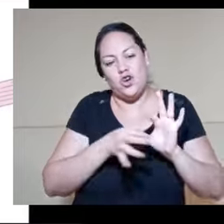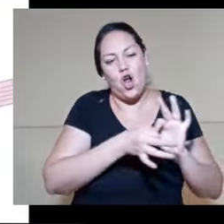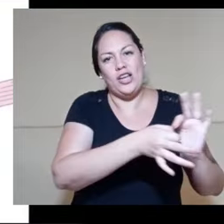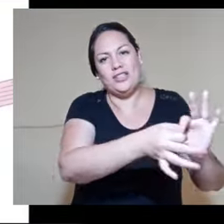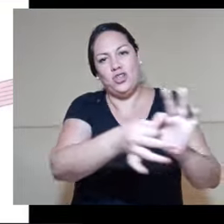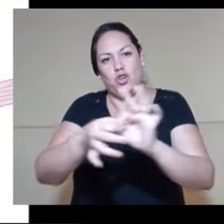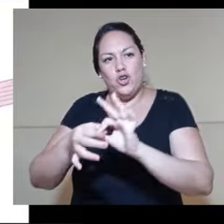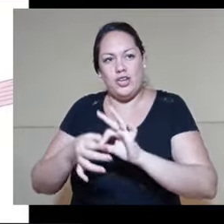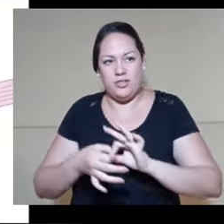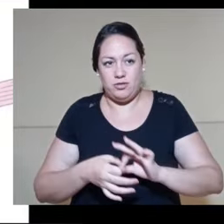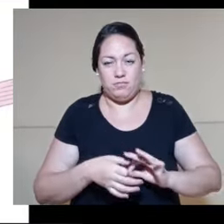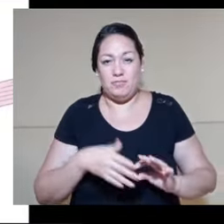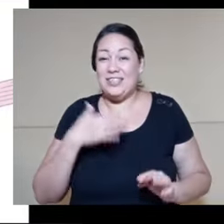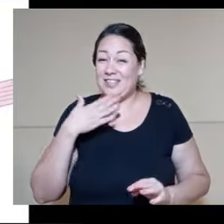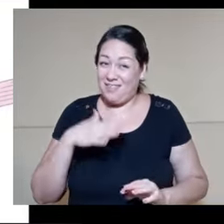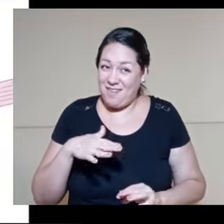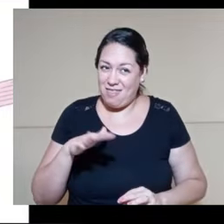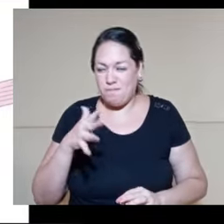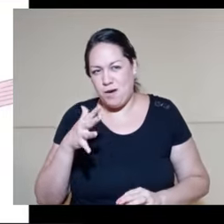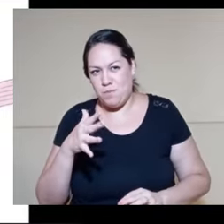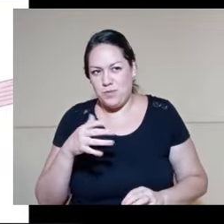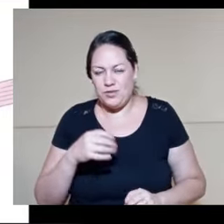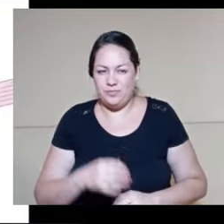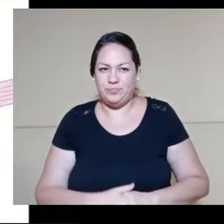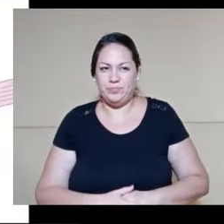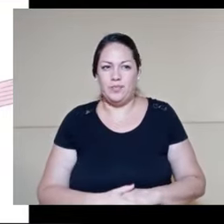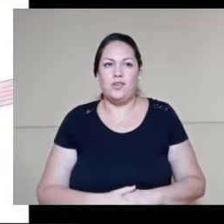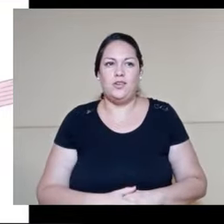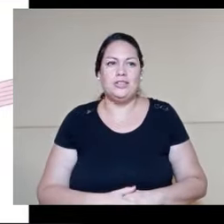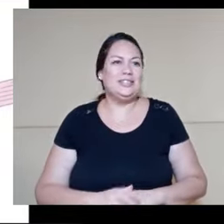el mismo, ¿sí? Esta se conecta con esta, pero